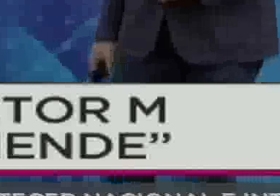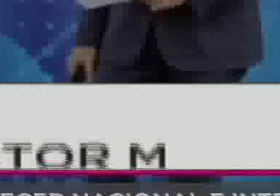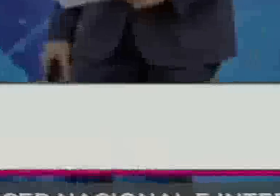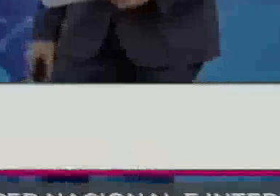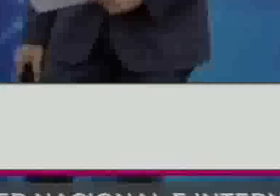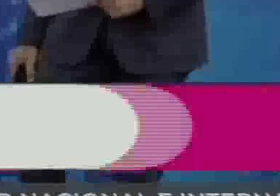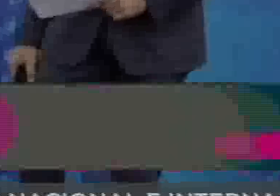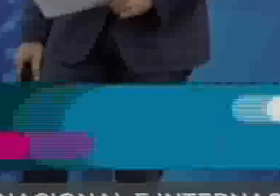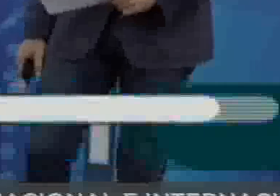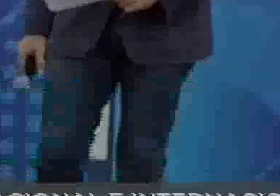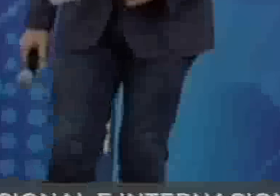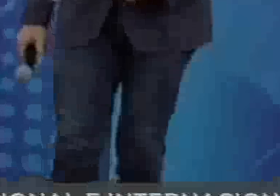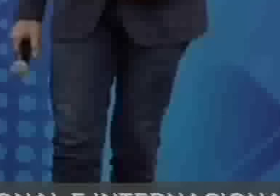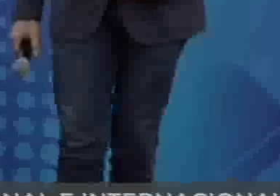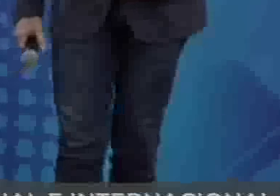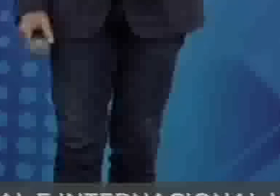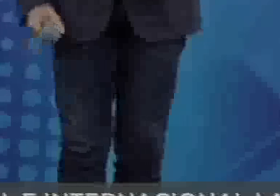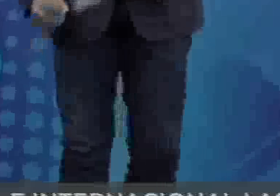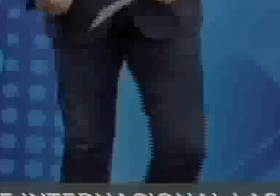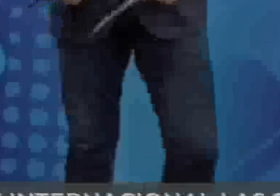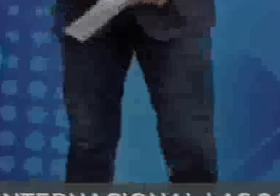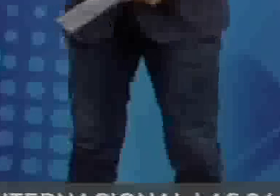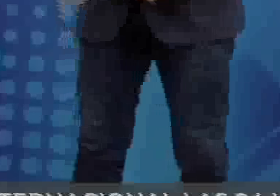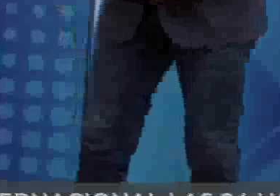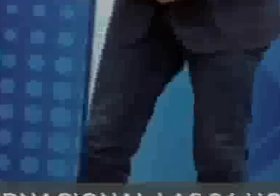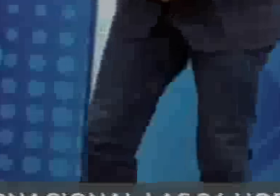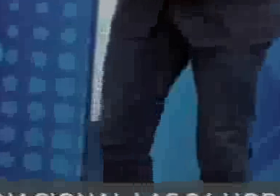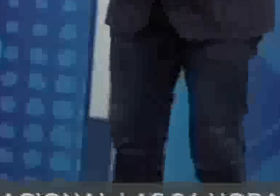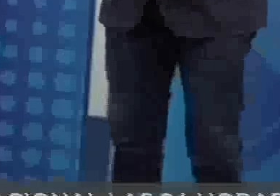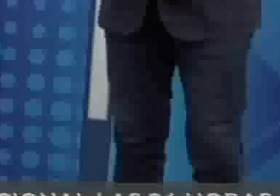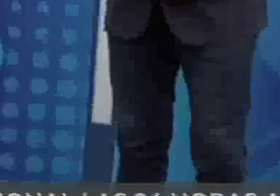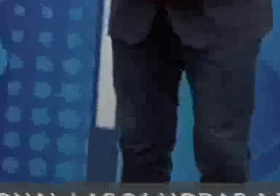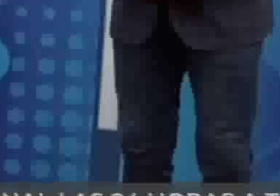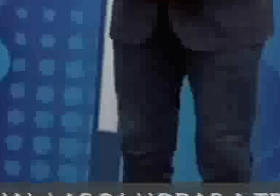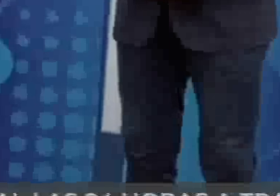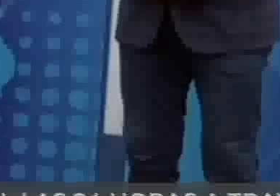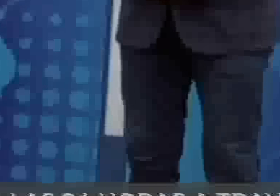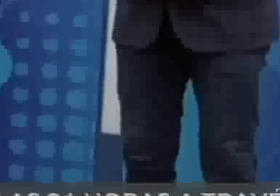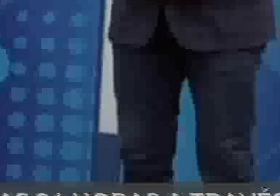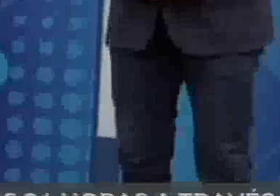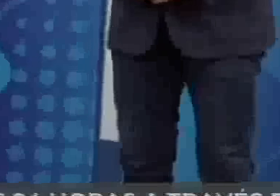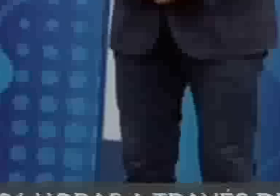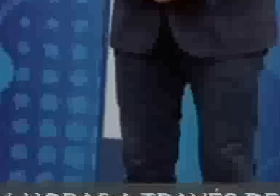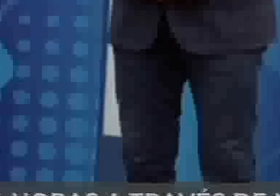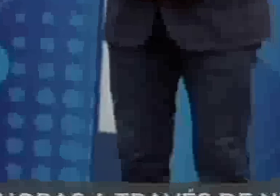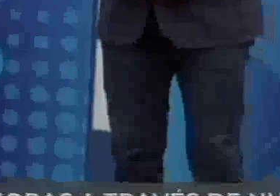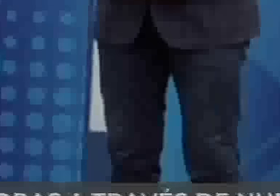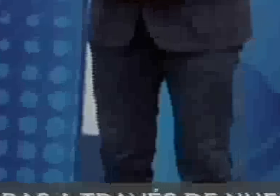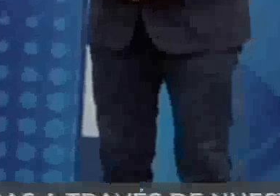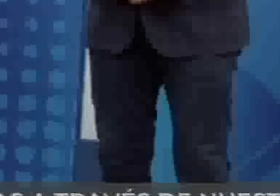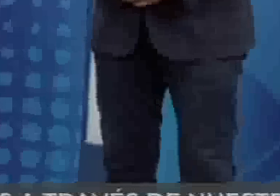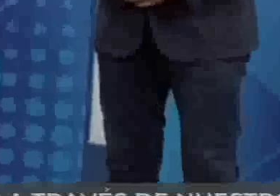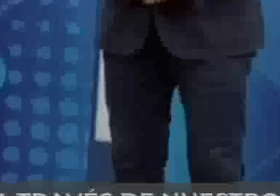Y así terminamos, con optimismo, con amor, porque Venezuela lo que va es